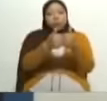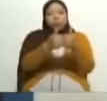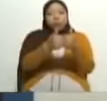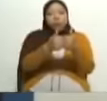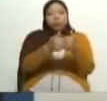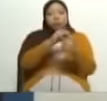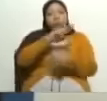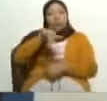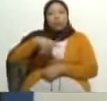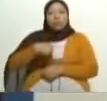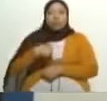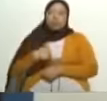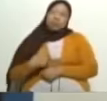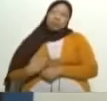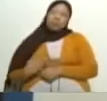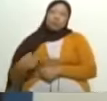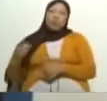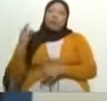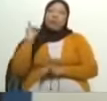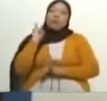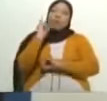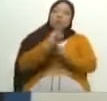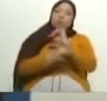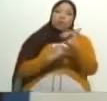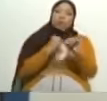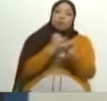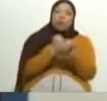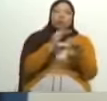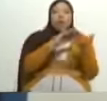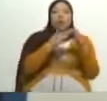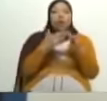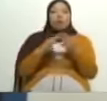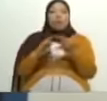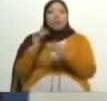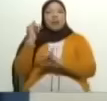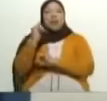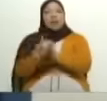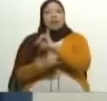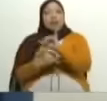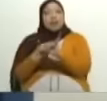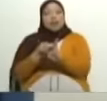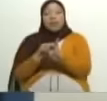de nuestros aliados internacionales y de la comunidad internacional